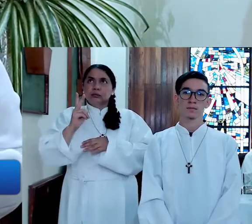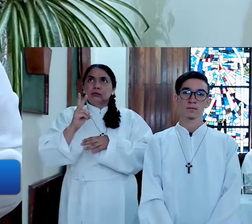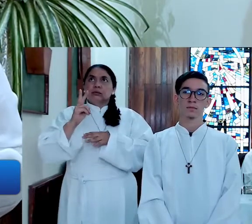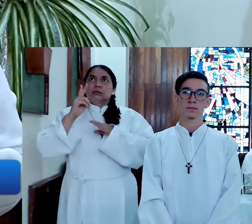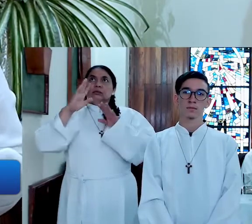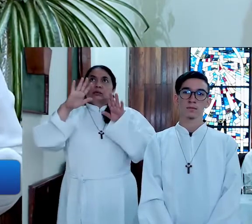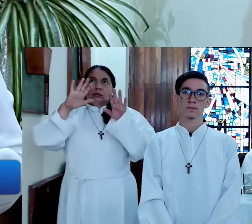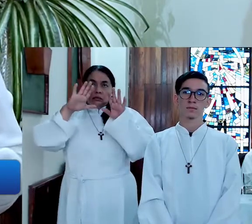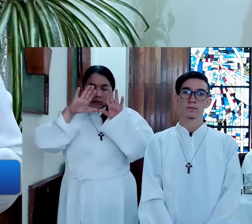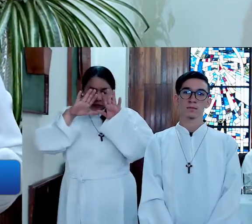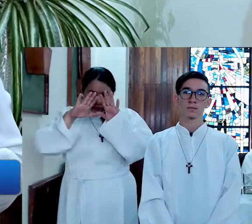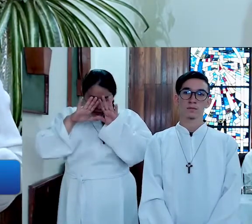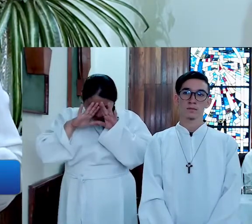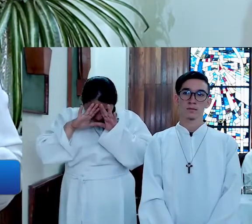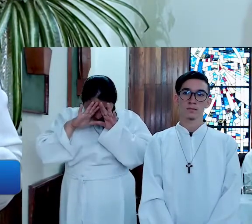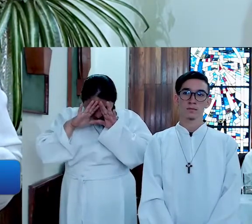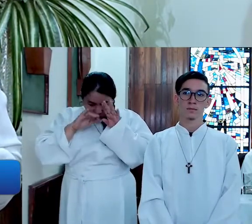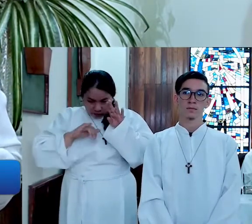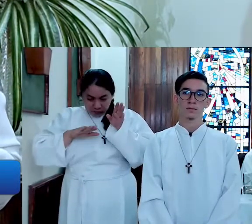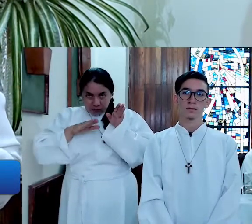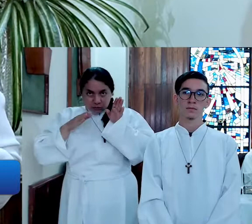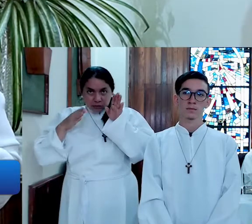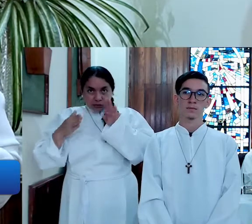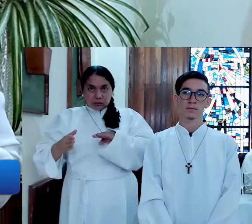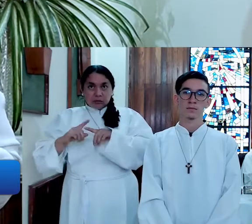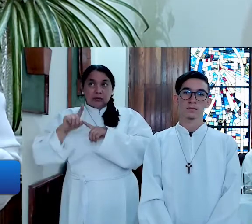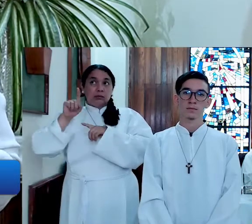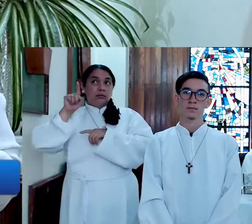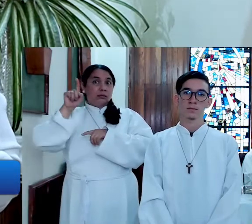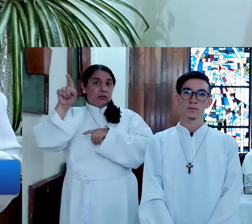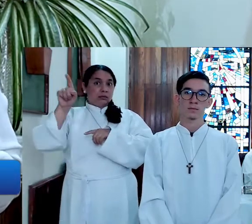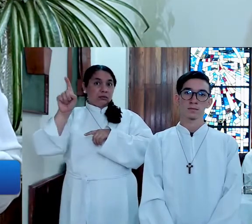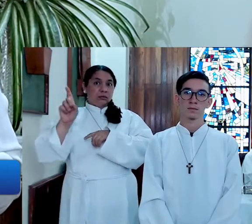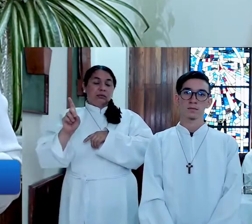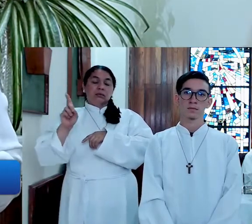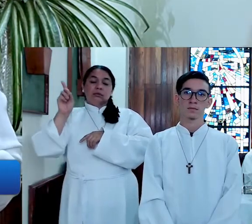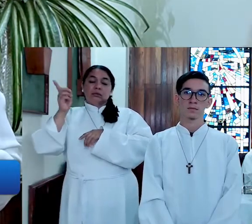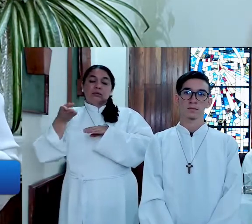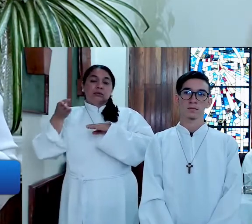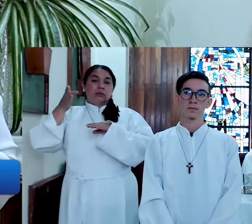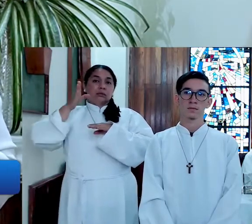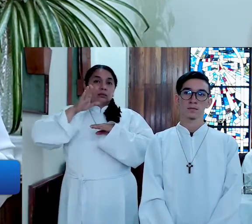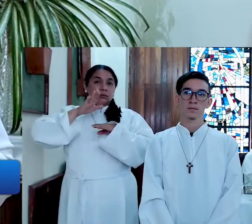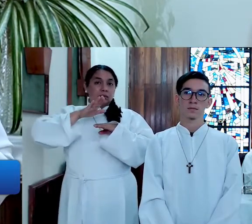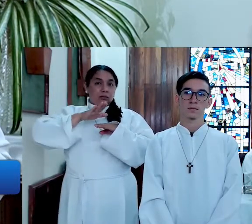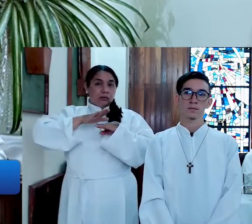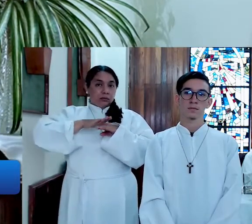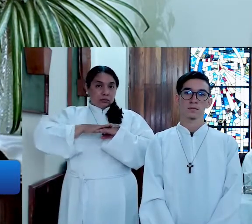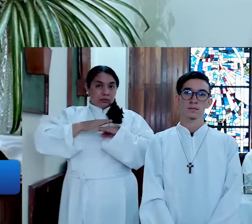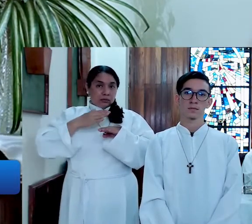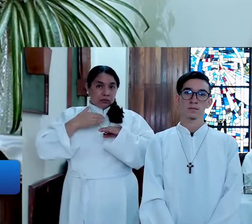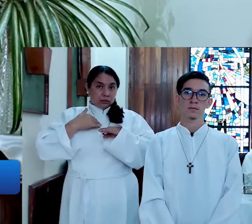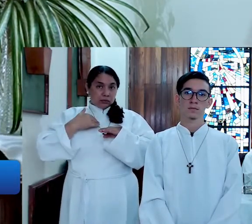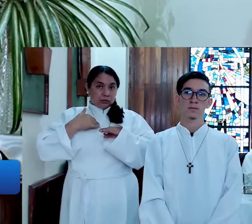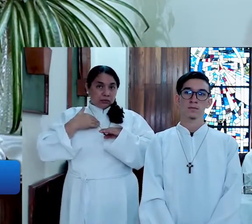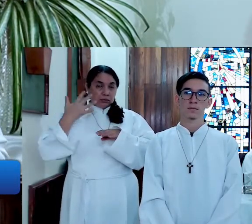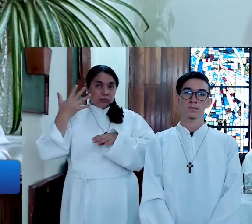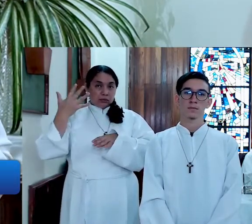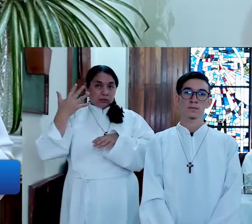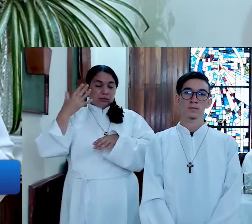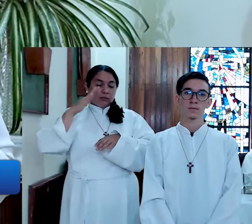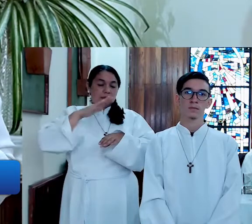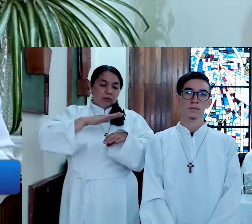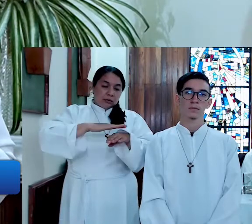caía a sus pies como muerto, pero él, poniendo sobre mí la mano derecha, me dijo: no